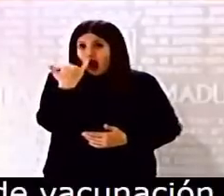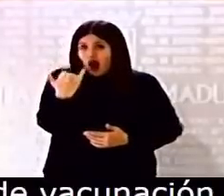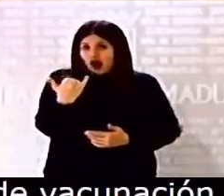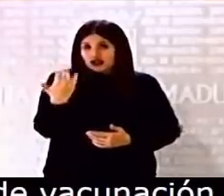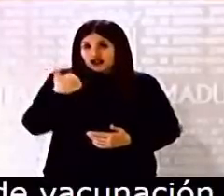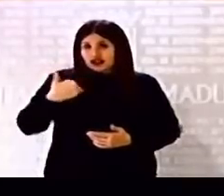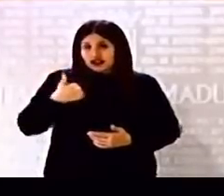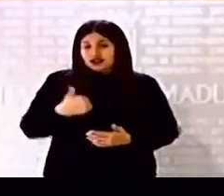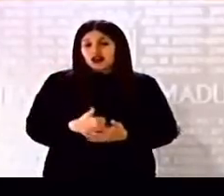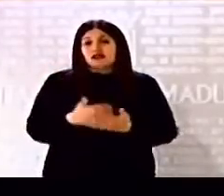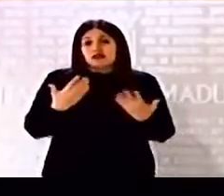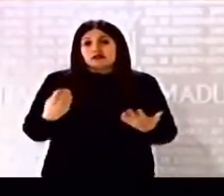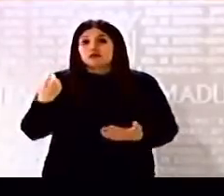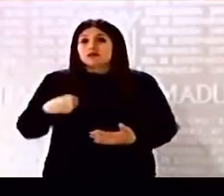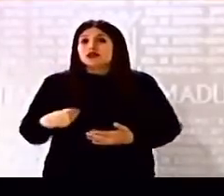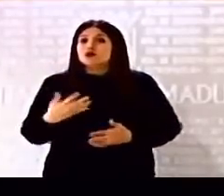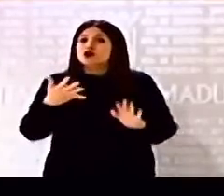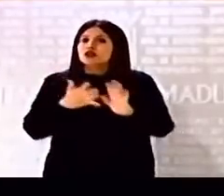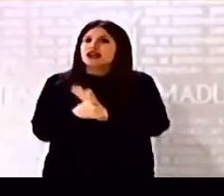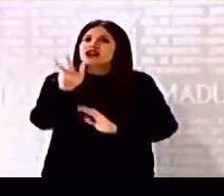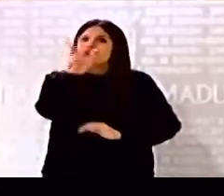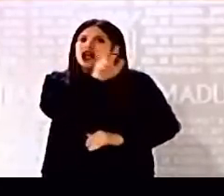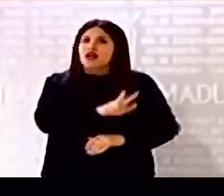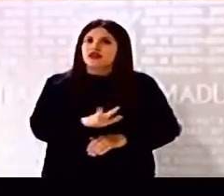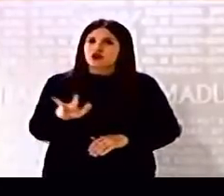y esa estrategia de vacunación es nacional.